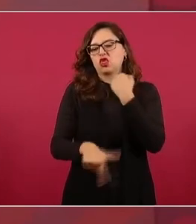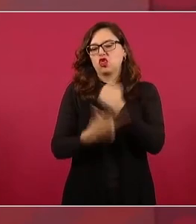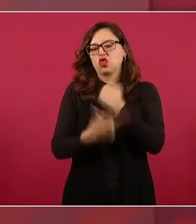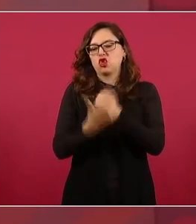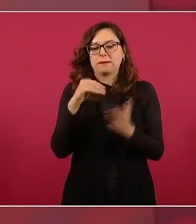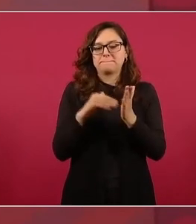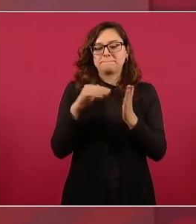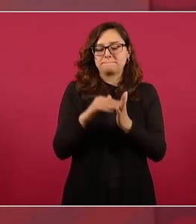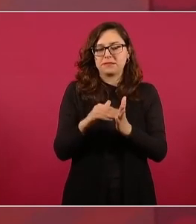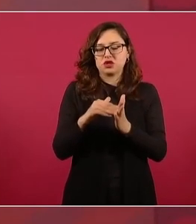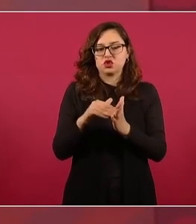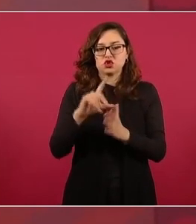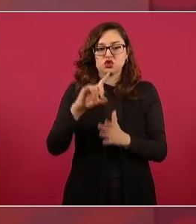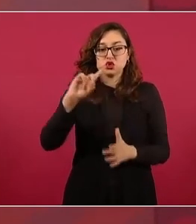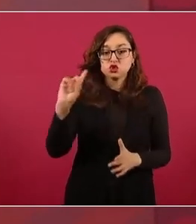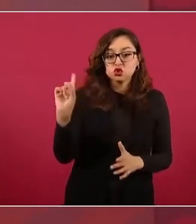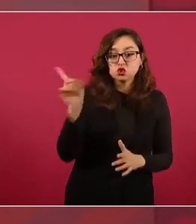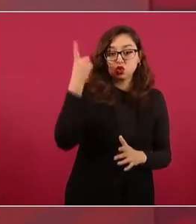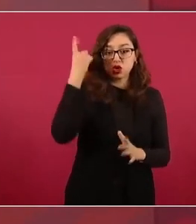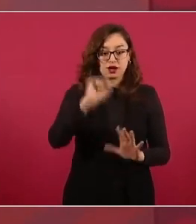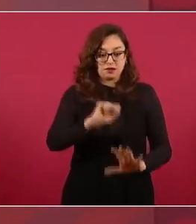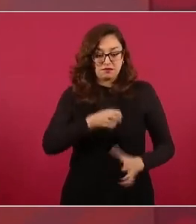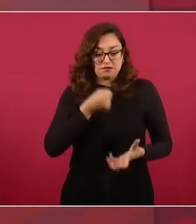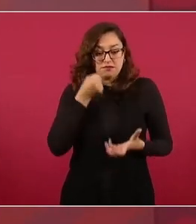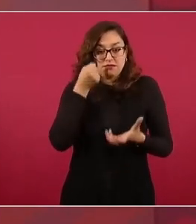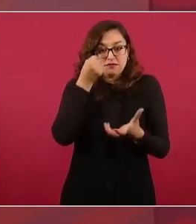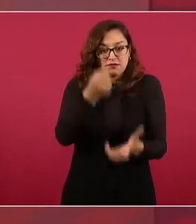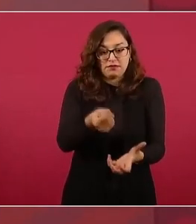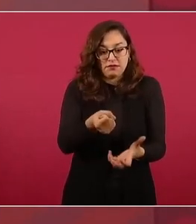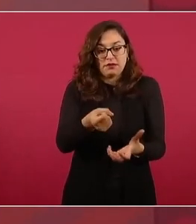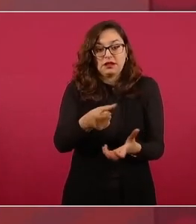dólares. Y les doy un ejemplo.